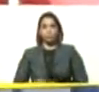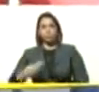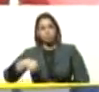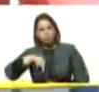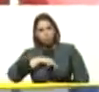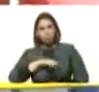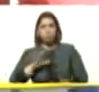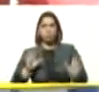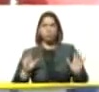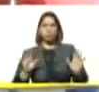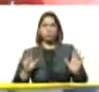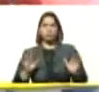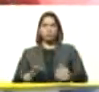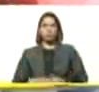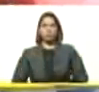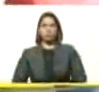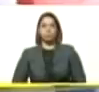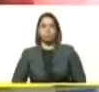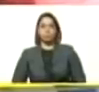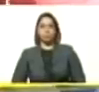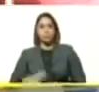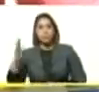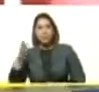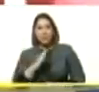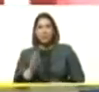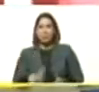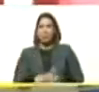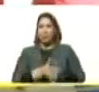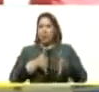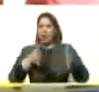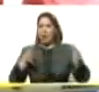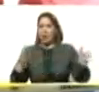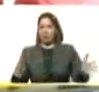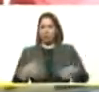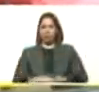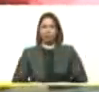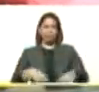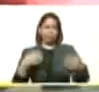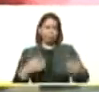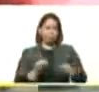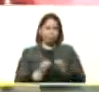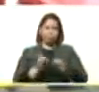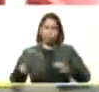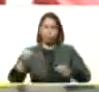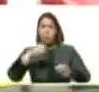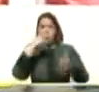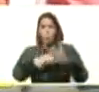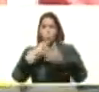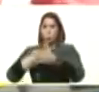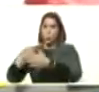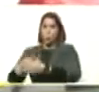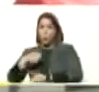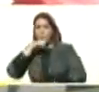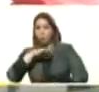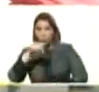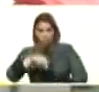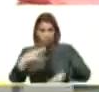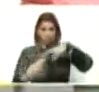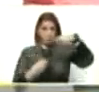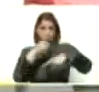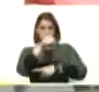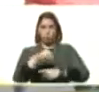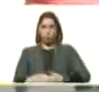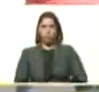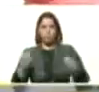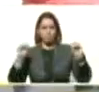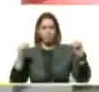Nosotros venimos de una larga lucha histórica. Pero esta revolución